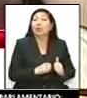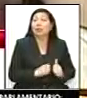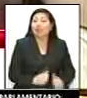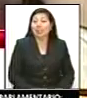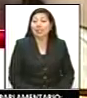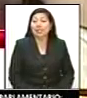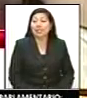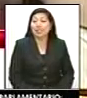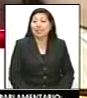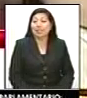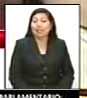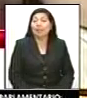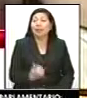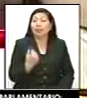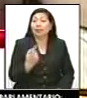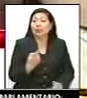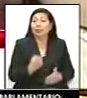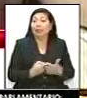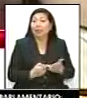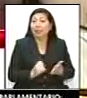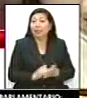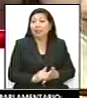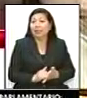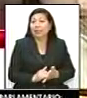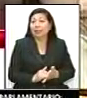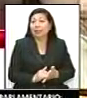autonomía? La autonomía es una